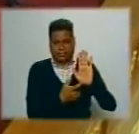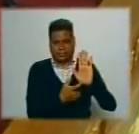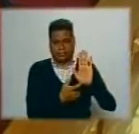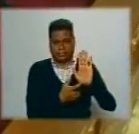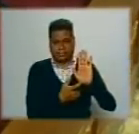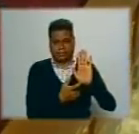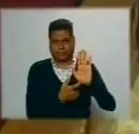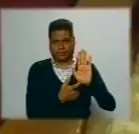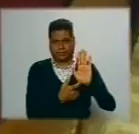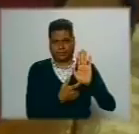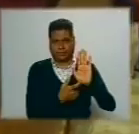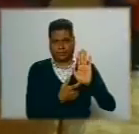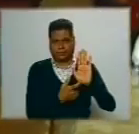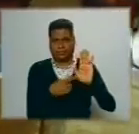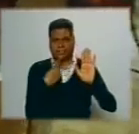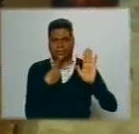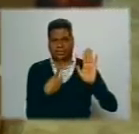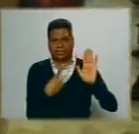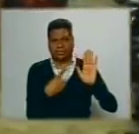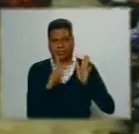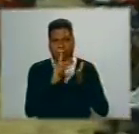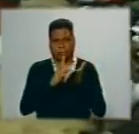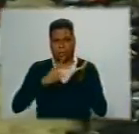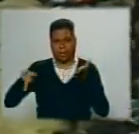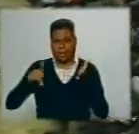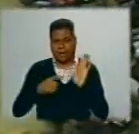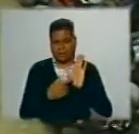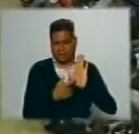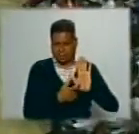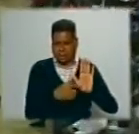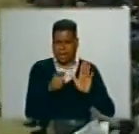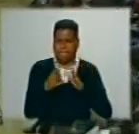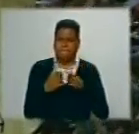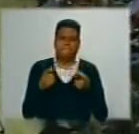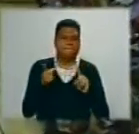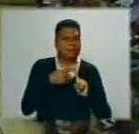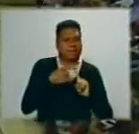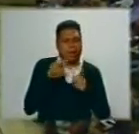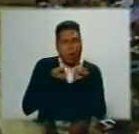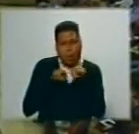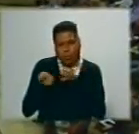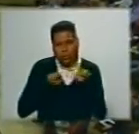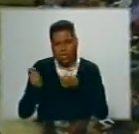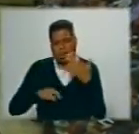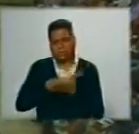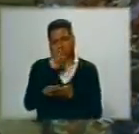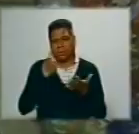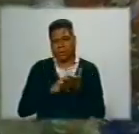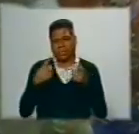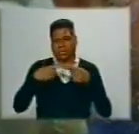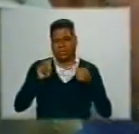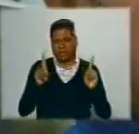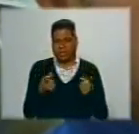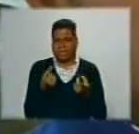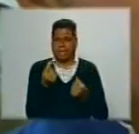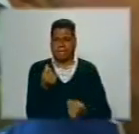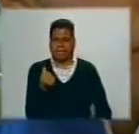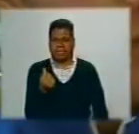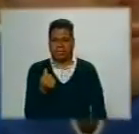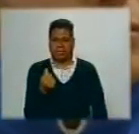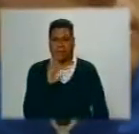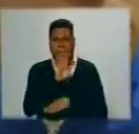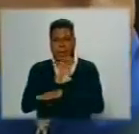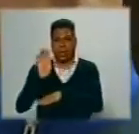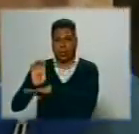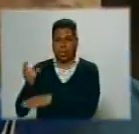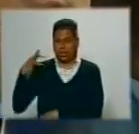establecemos, por una parte, regular las distintas modalidades de precios para proteger el